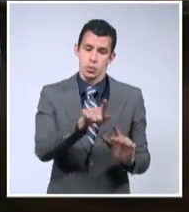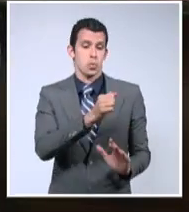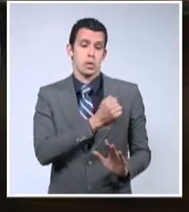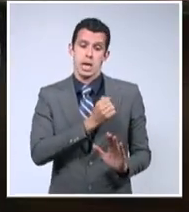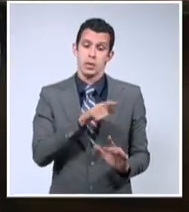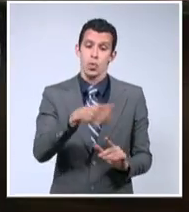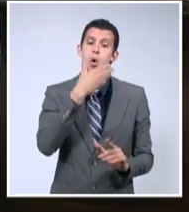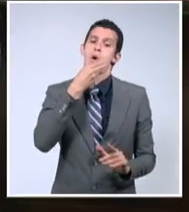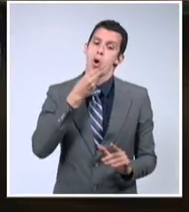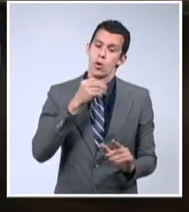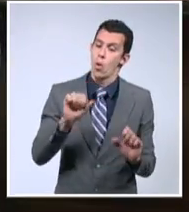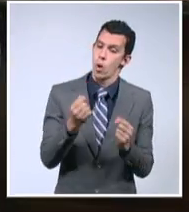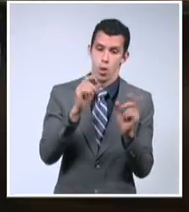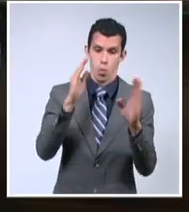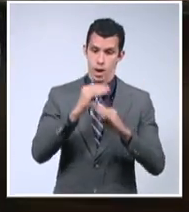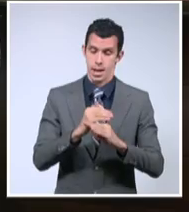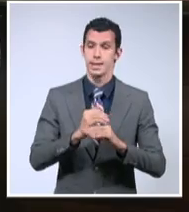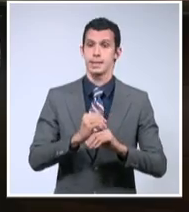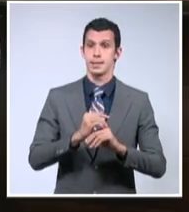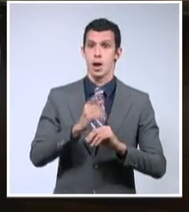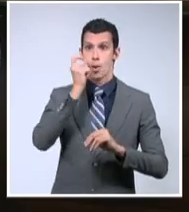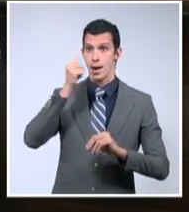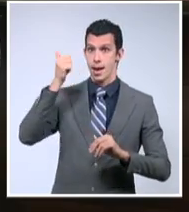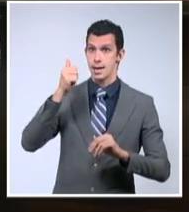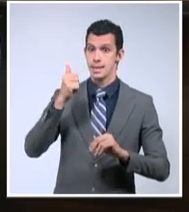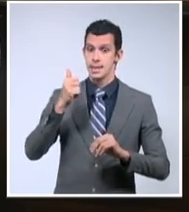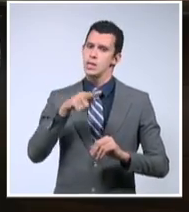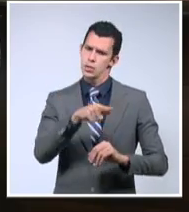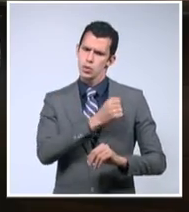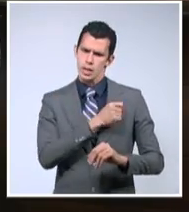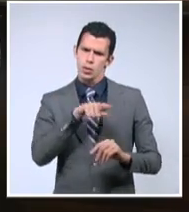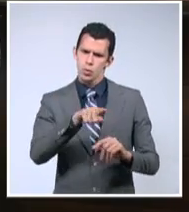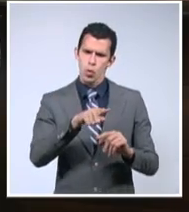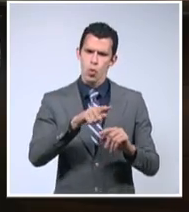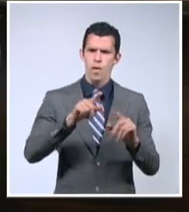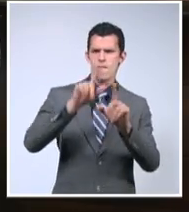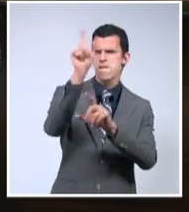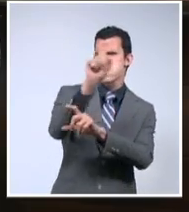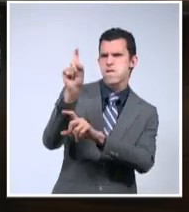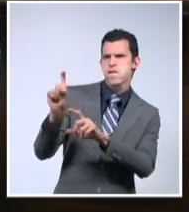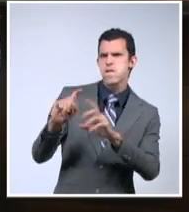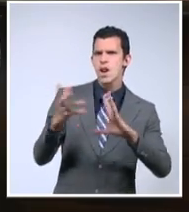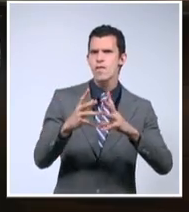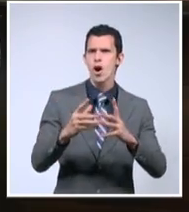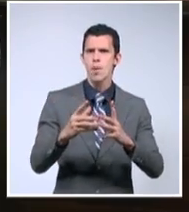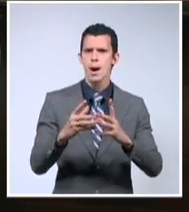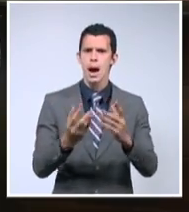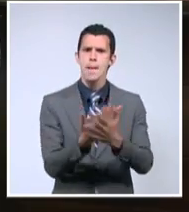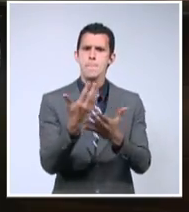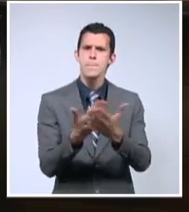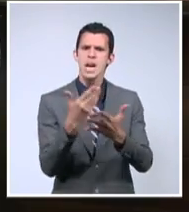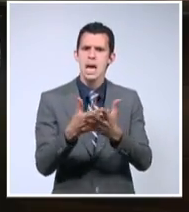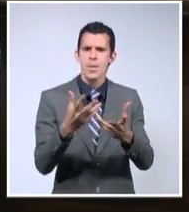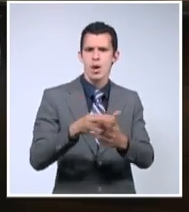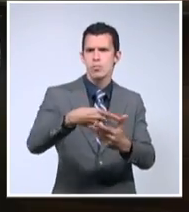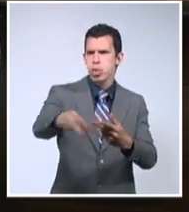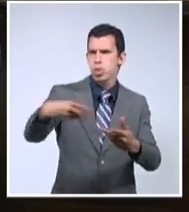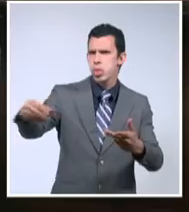él en el mes de julio, y me dice que para arreglar papeles con